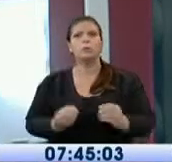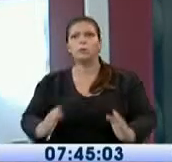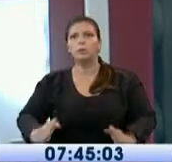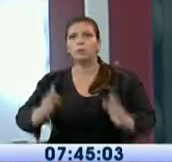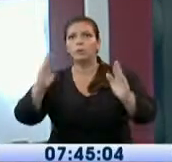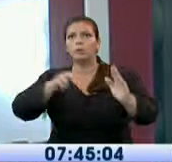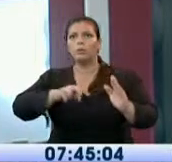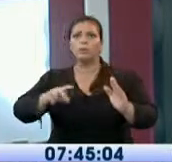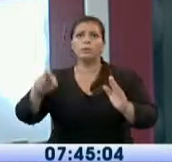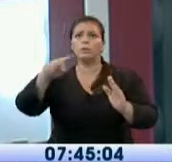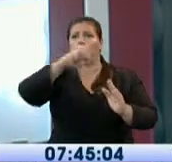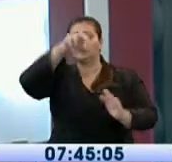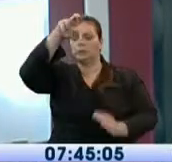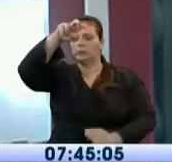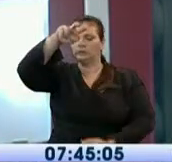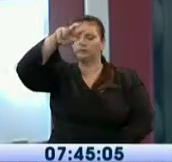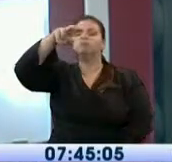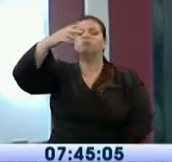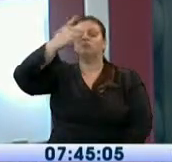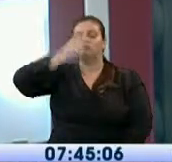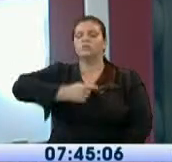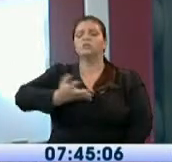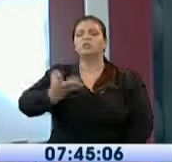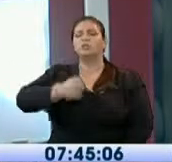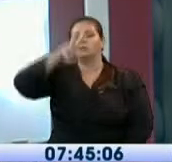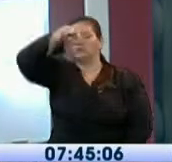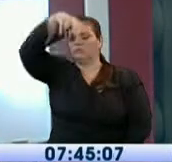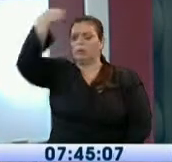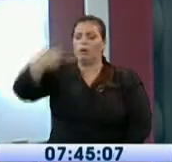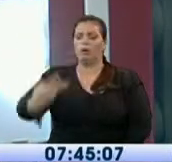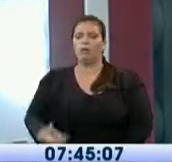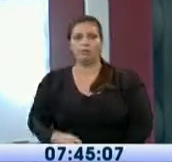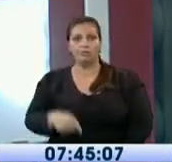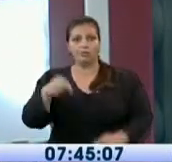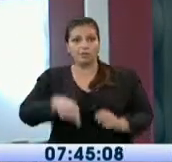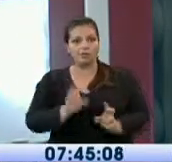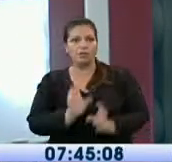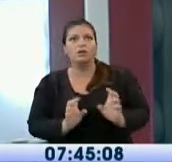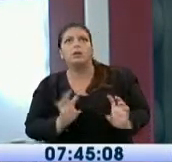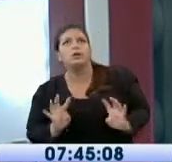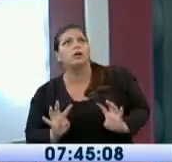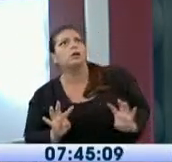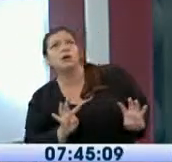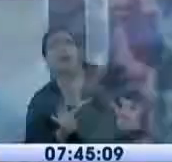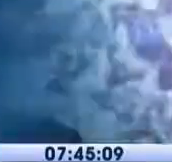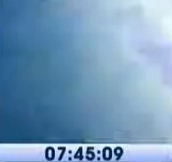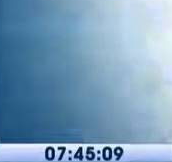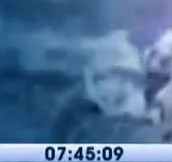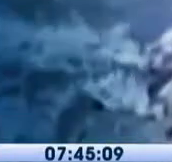ATV, miembro de nuestra red de noticias Salvavisión, nos entrega los detalles.